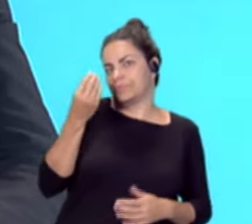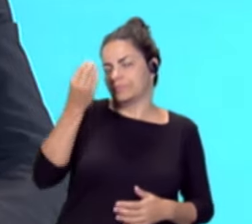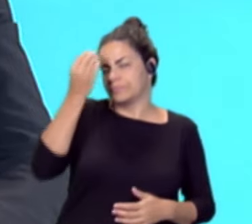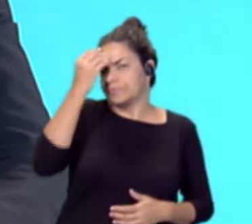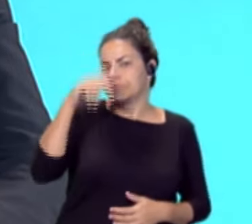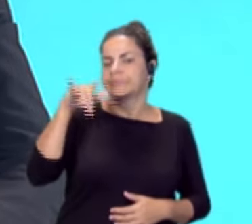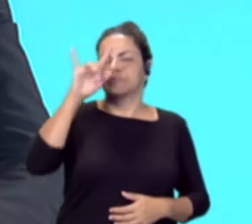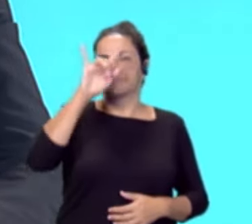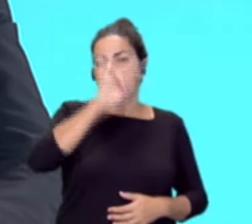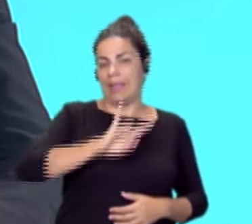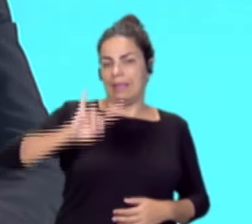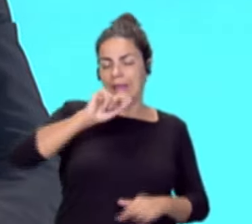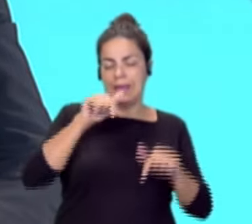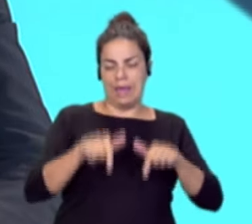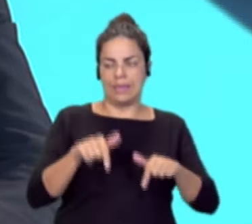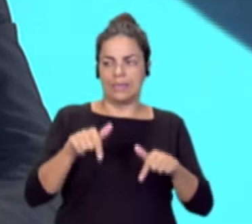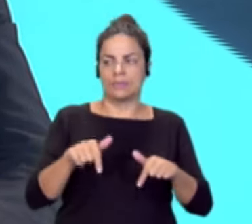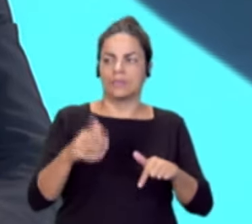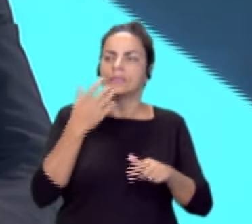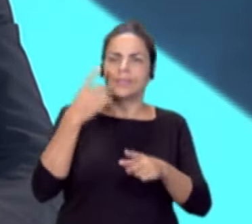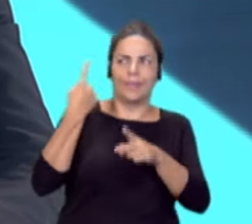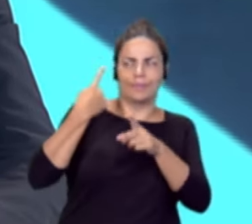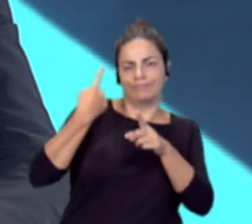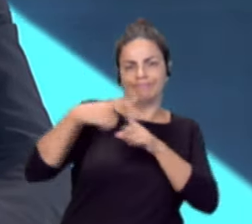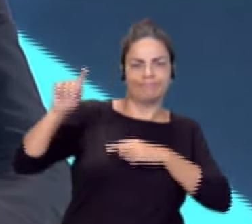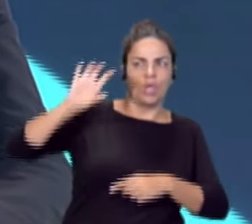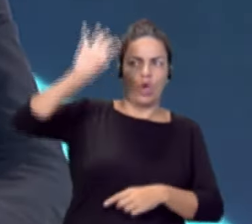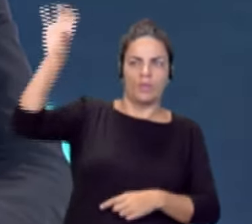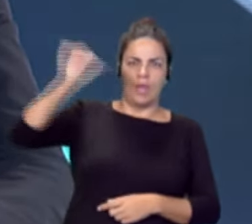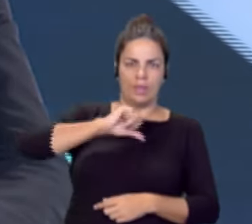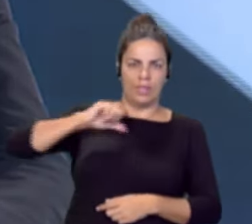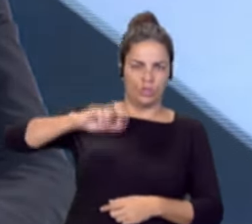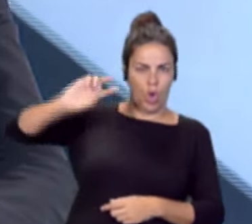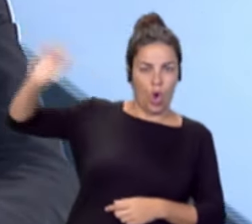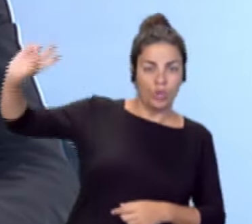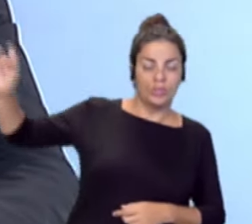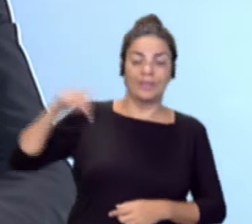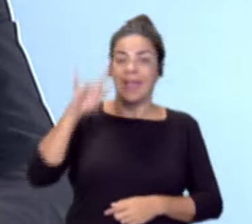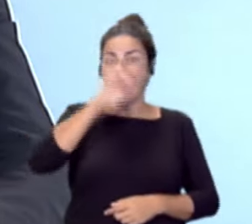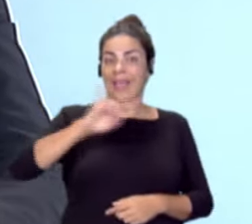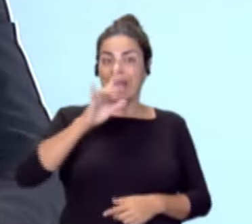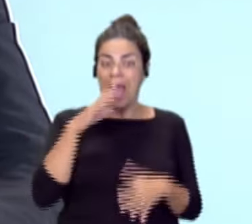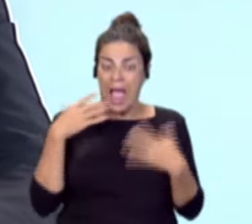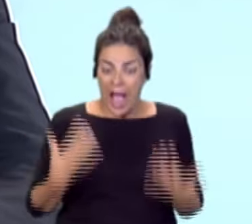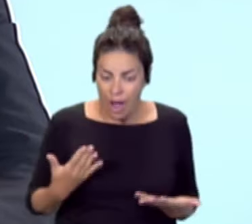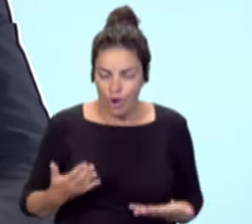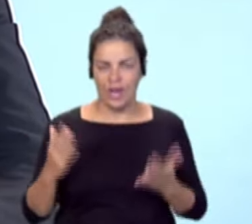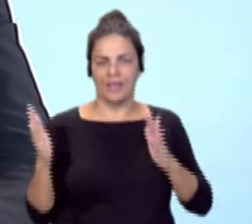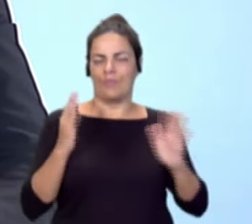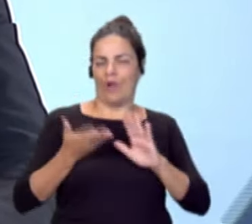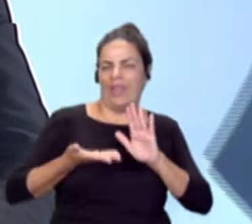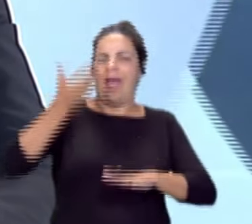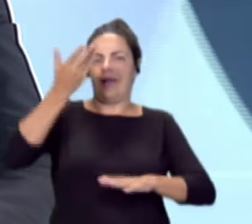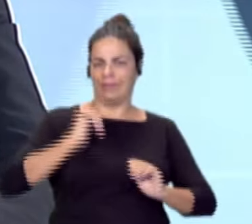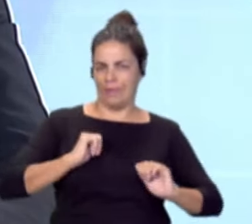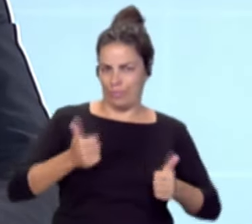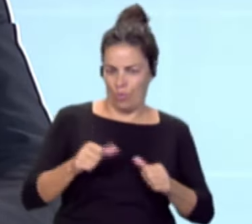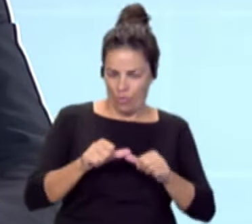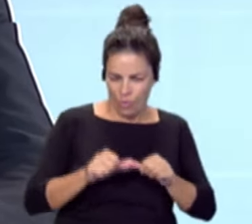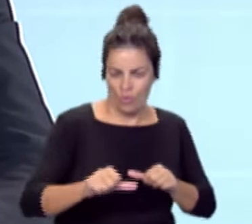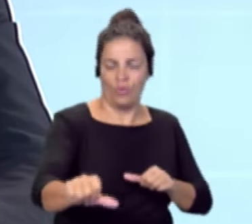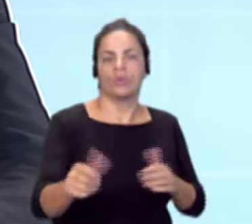con diferencia concretamente de otras, la temporada alta empieza justamente ahora. Por lo tanto, hay que tenerlo efectivamente